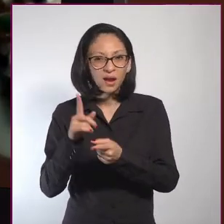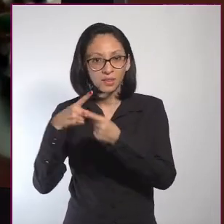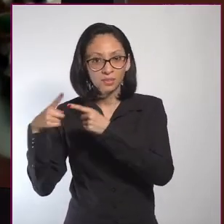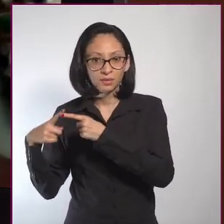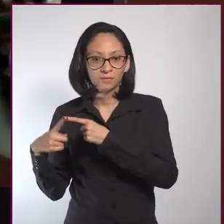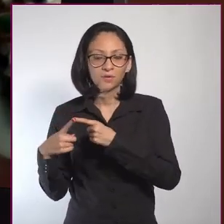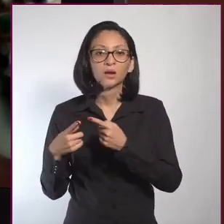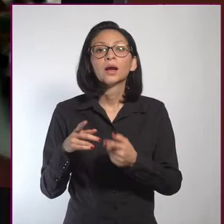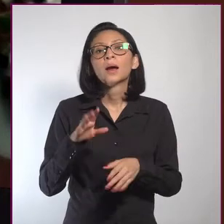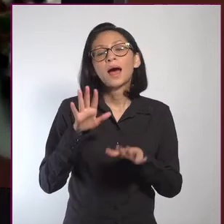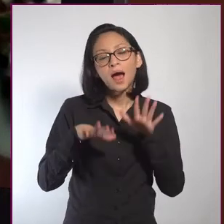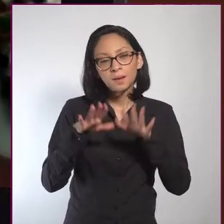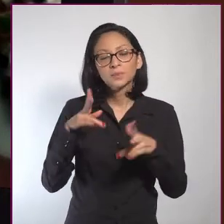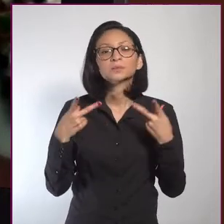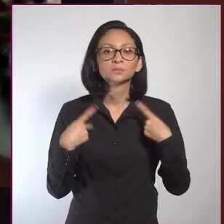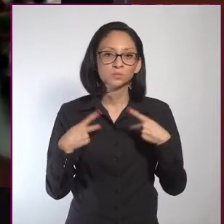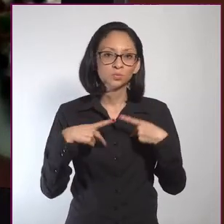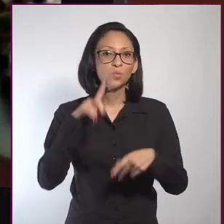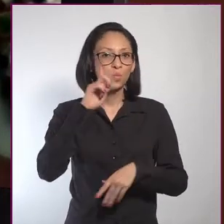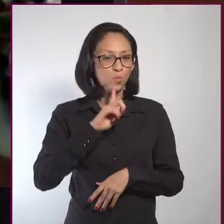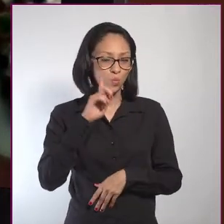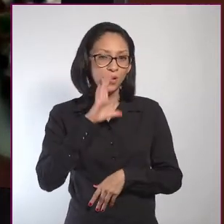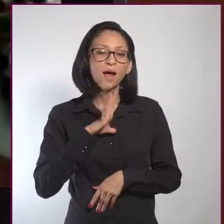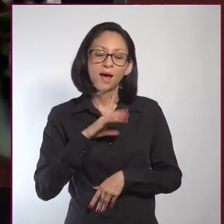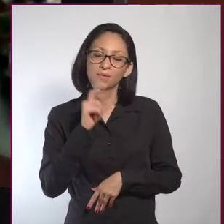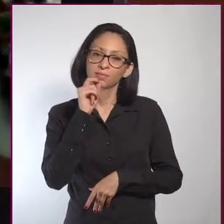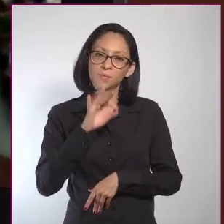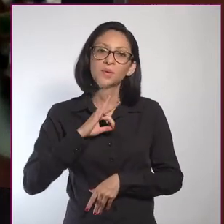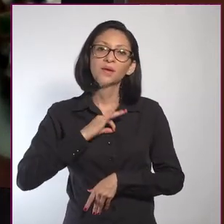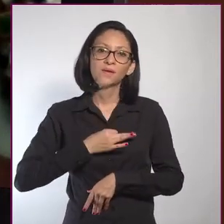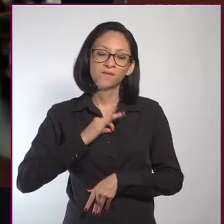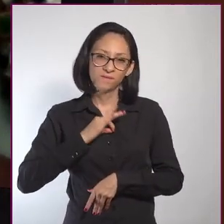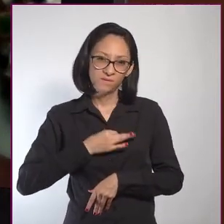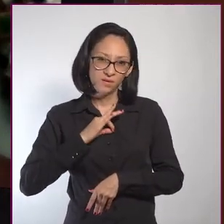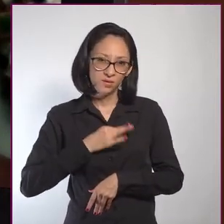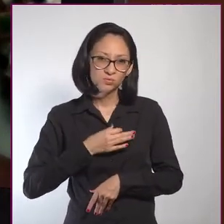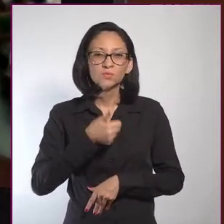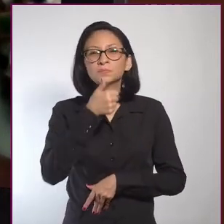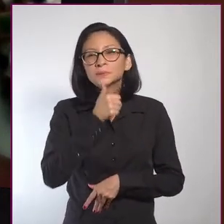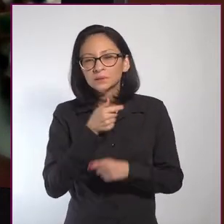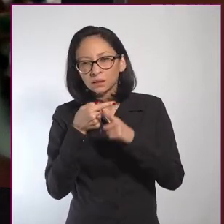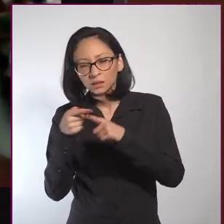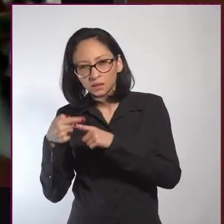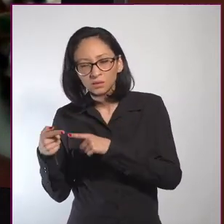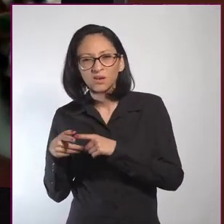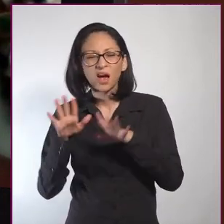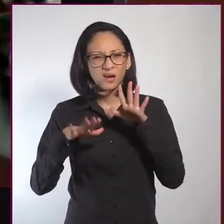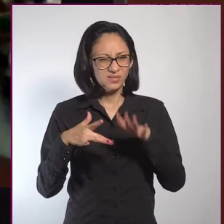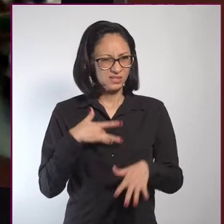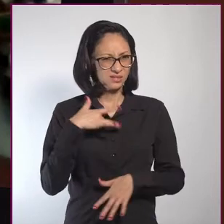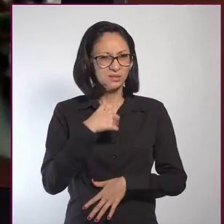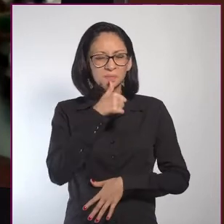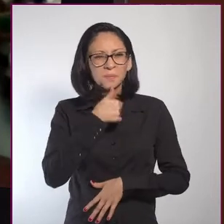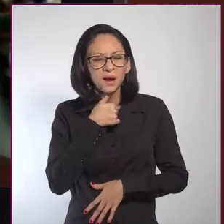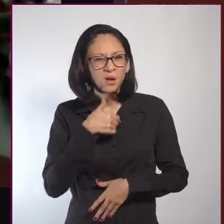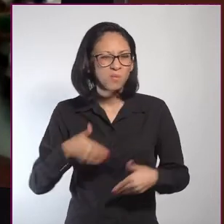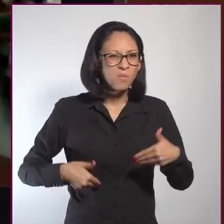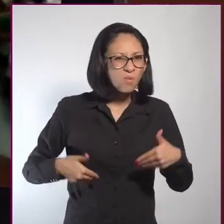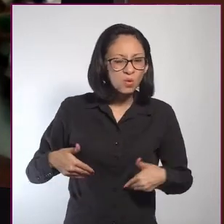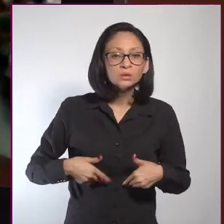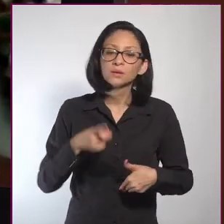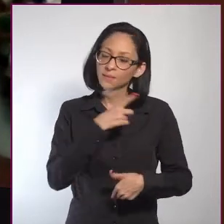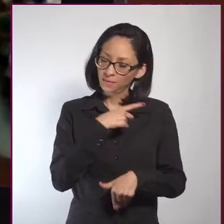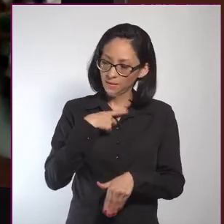frecuente las infecciones por hongos en el sistema reproductivo. Si se tienen molestias vaginales, deben de acudir con su